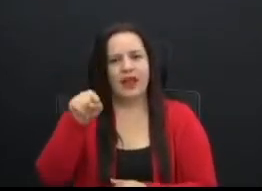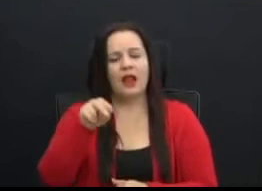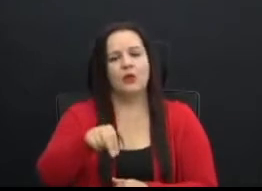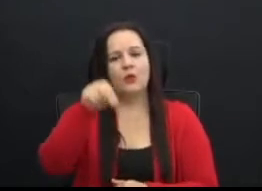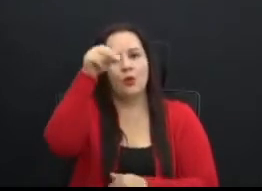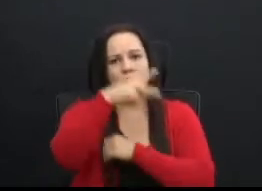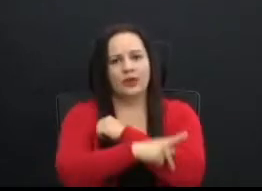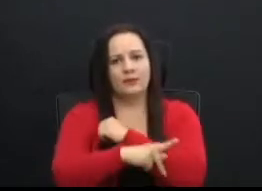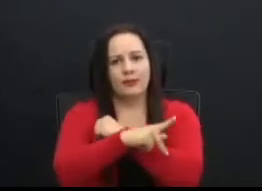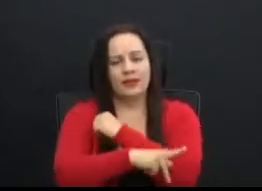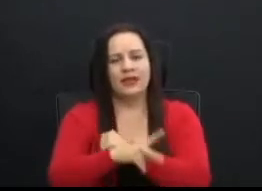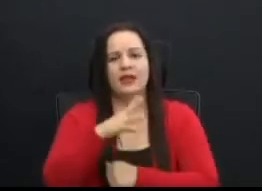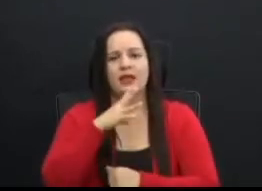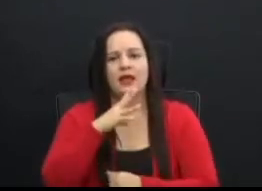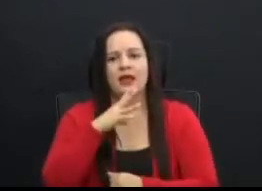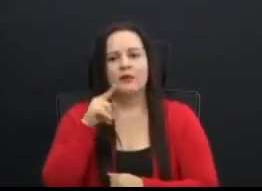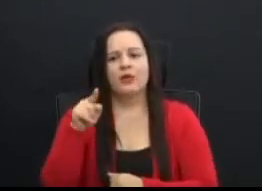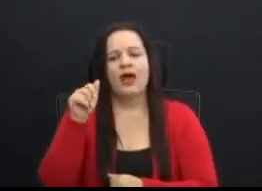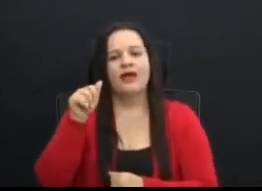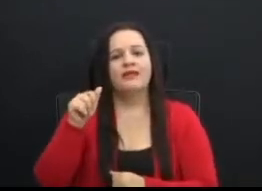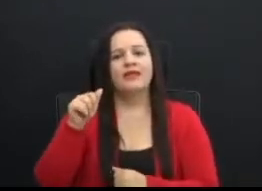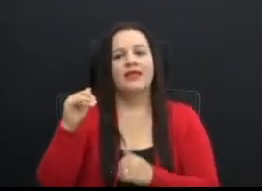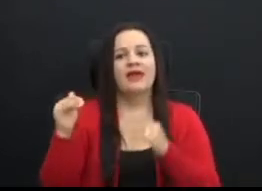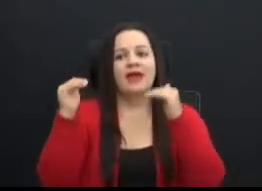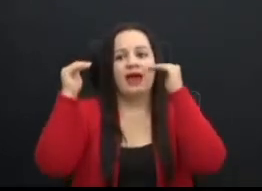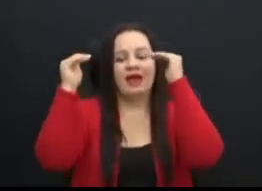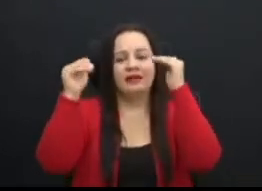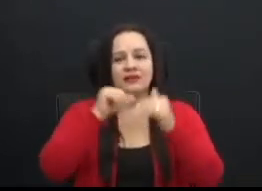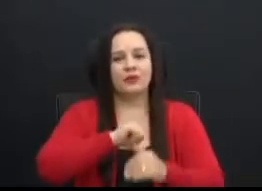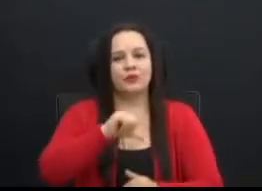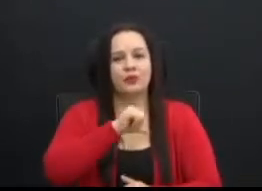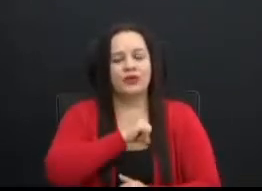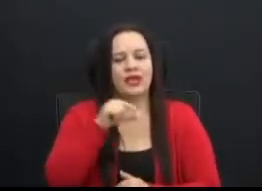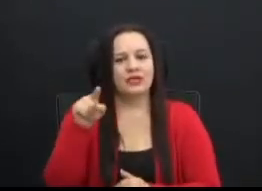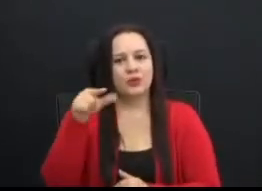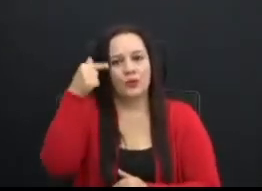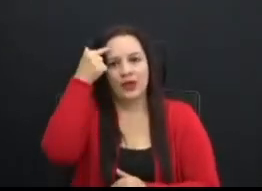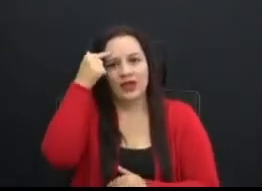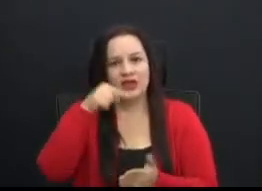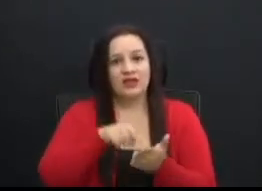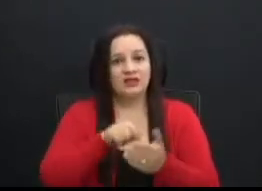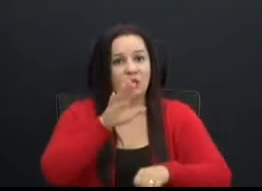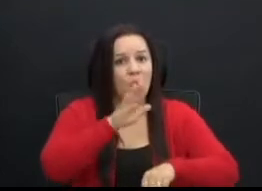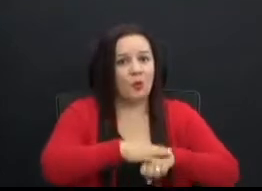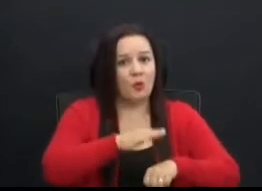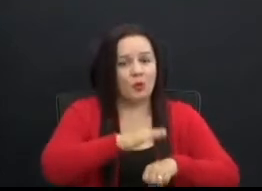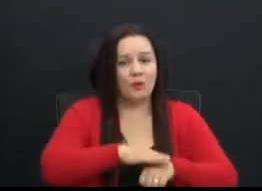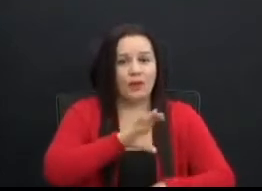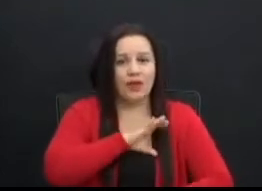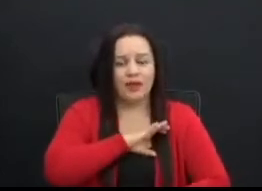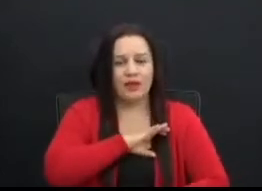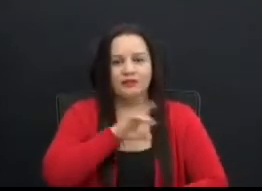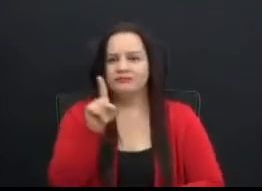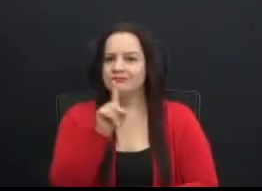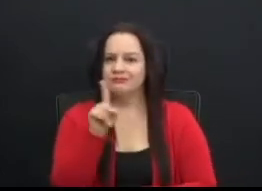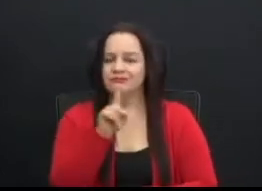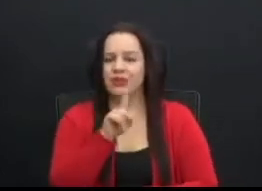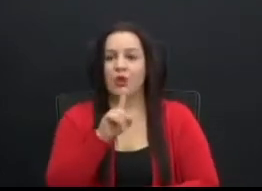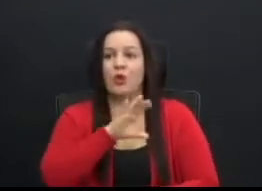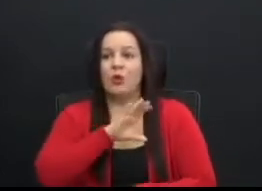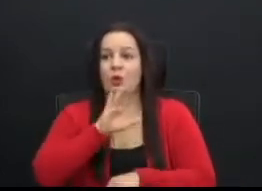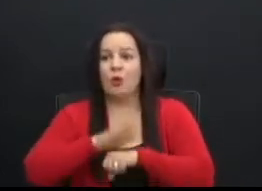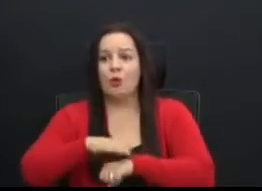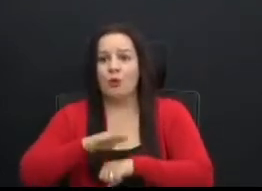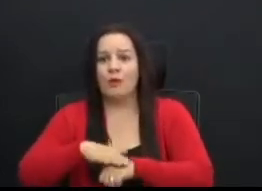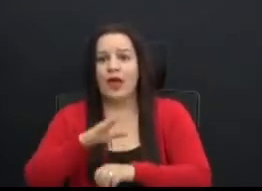digo altas autoridades gubernamentales porque esto no es culpa de la policía, no es culpa de nuestros guardacostas,